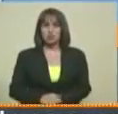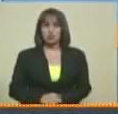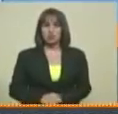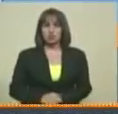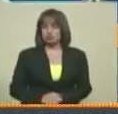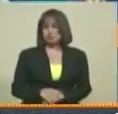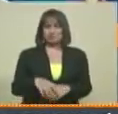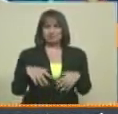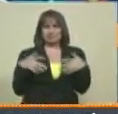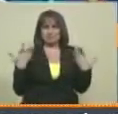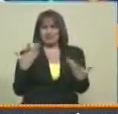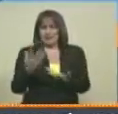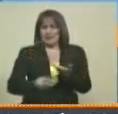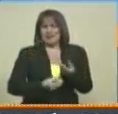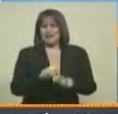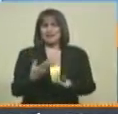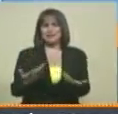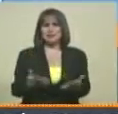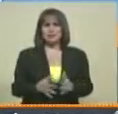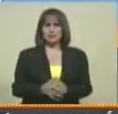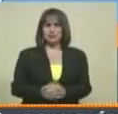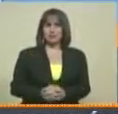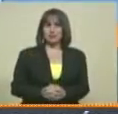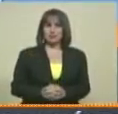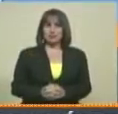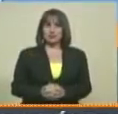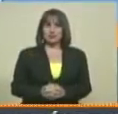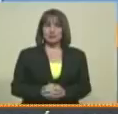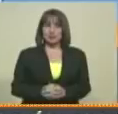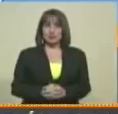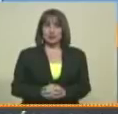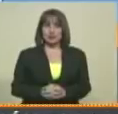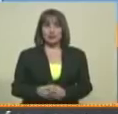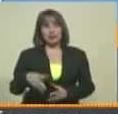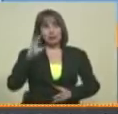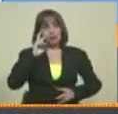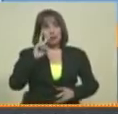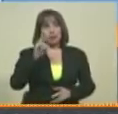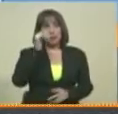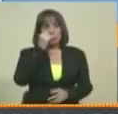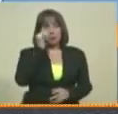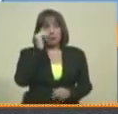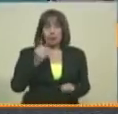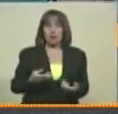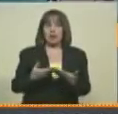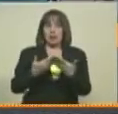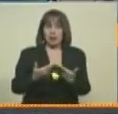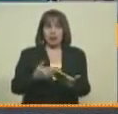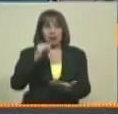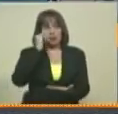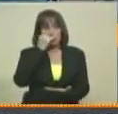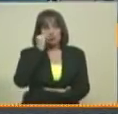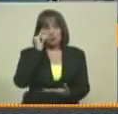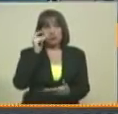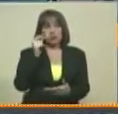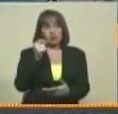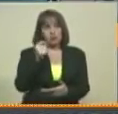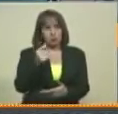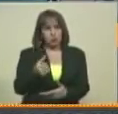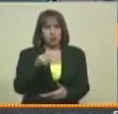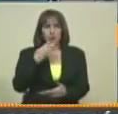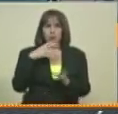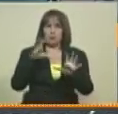¿Qué provoca eso? Lo que provoca es lo que dice este video. Les regalo este videito. Poquito de buen